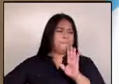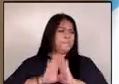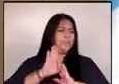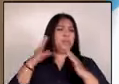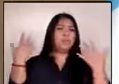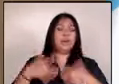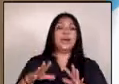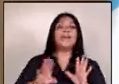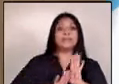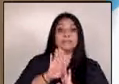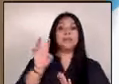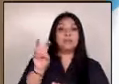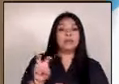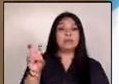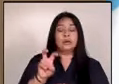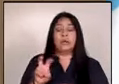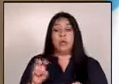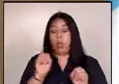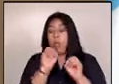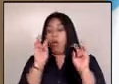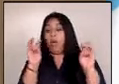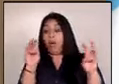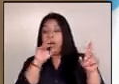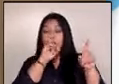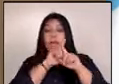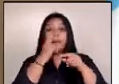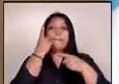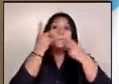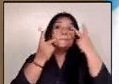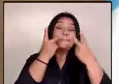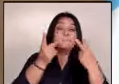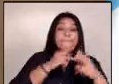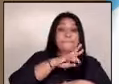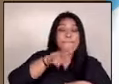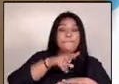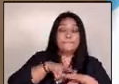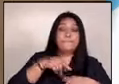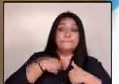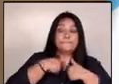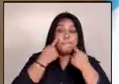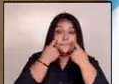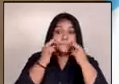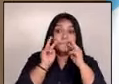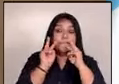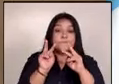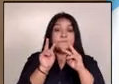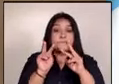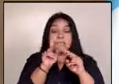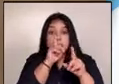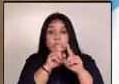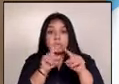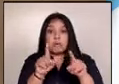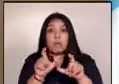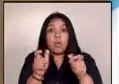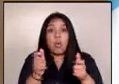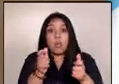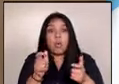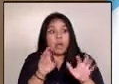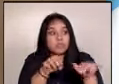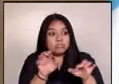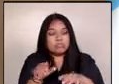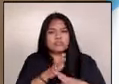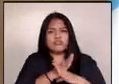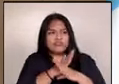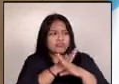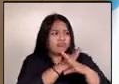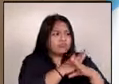increíble tanto para visitar su naturaleza observar como sus como sus ciudadanos la protegen